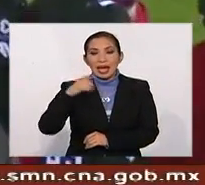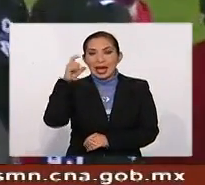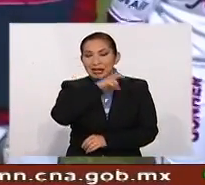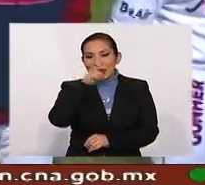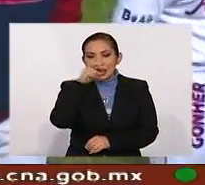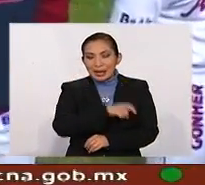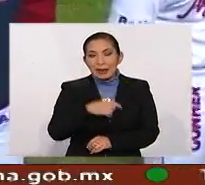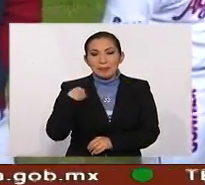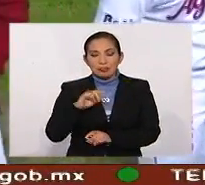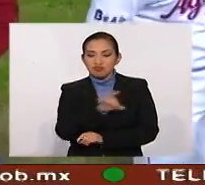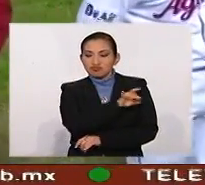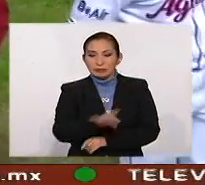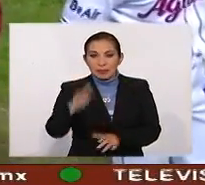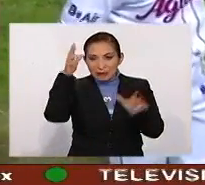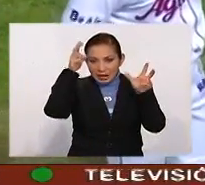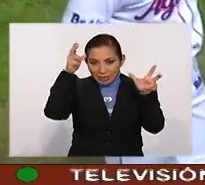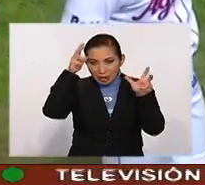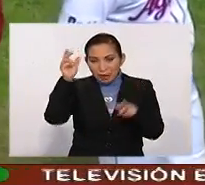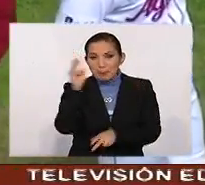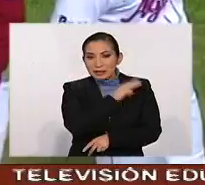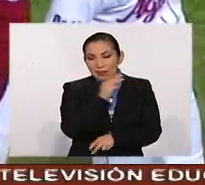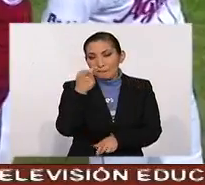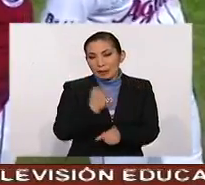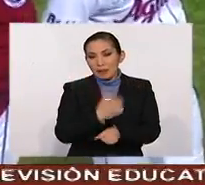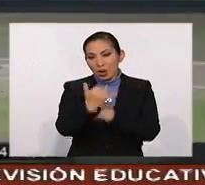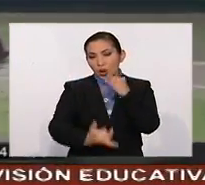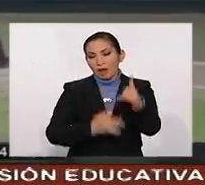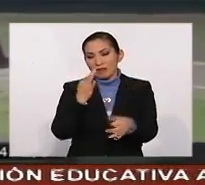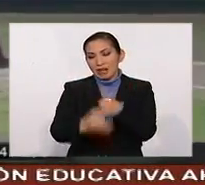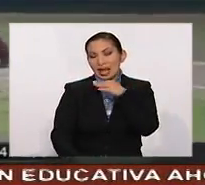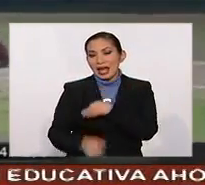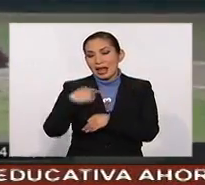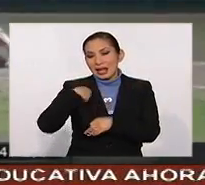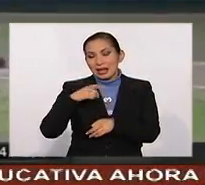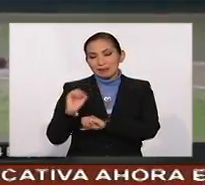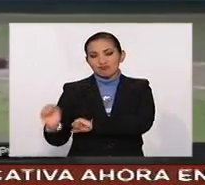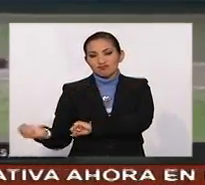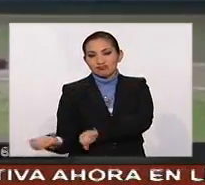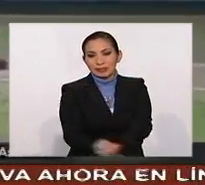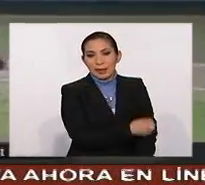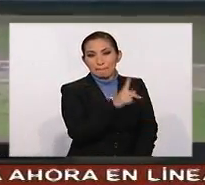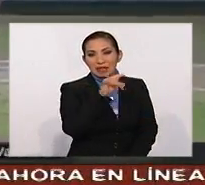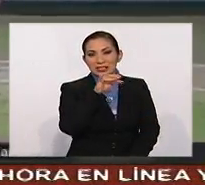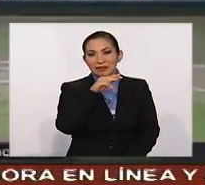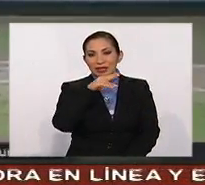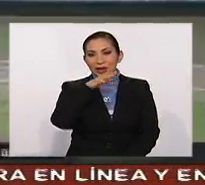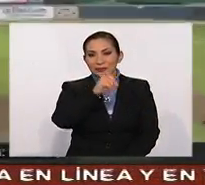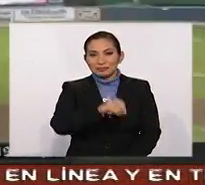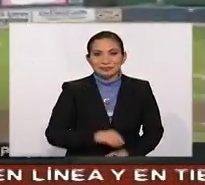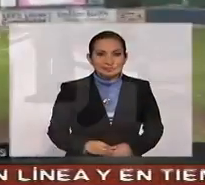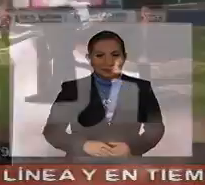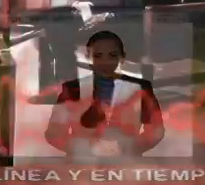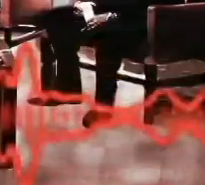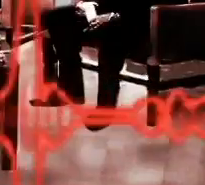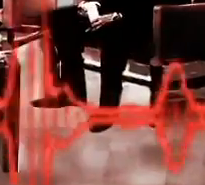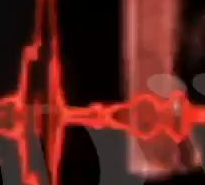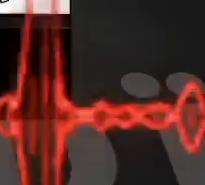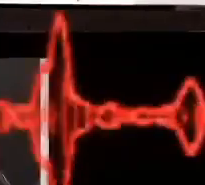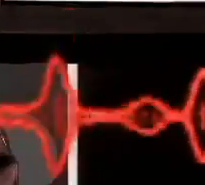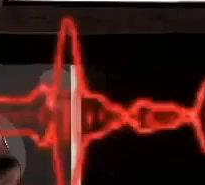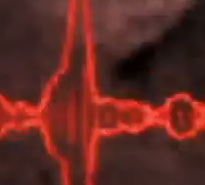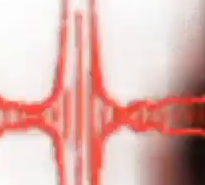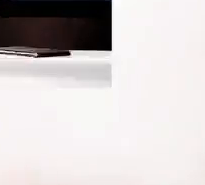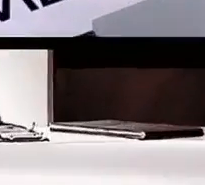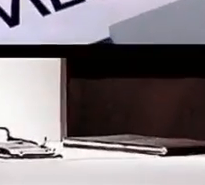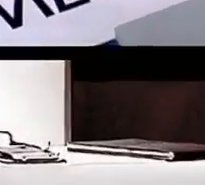de Mexicali vencen a los Venados de Mazatlán en el primer juego de la final de la Liga Mexicana del Pacífico. Esta mañana